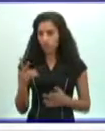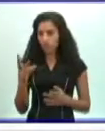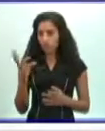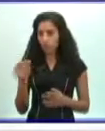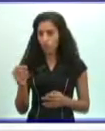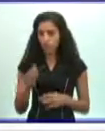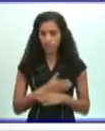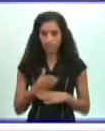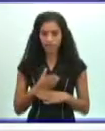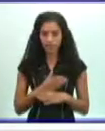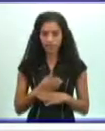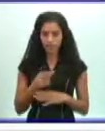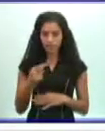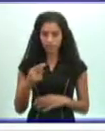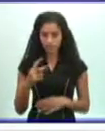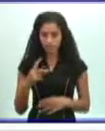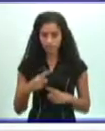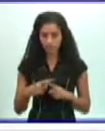diferentes.